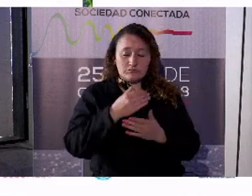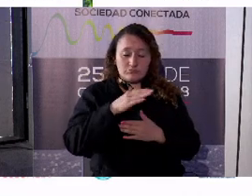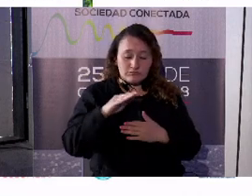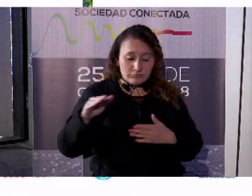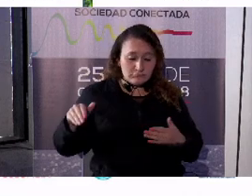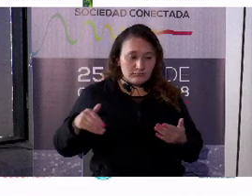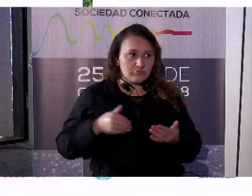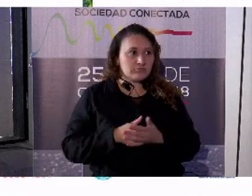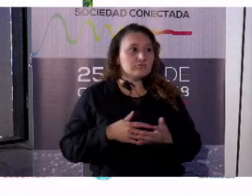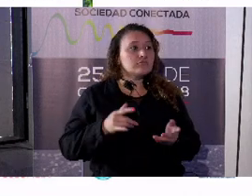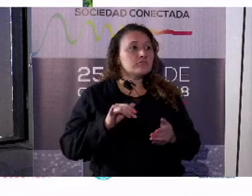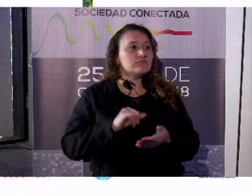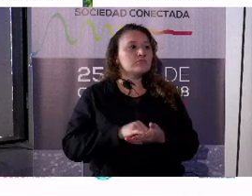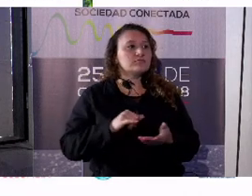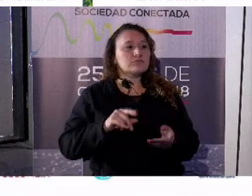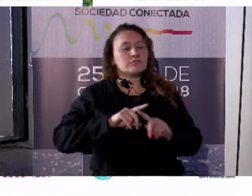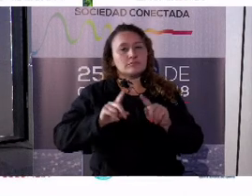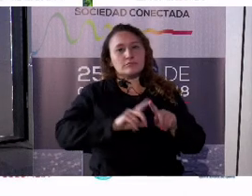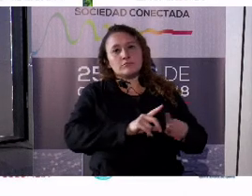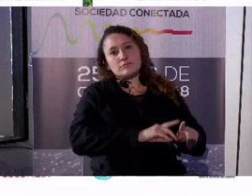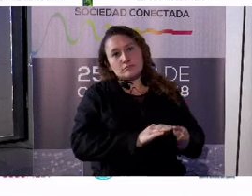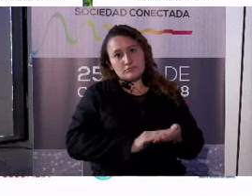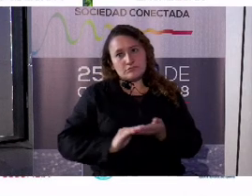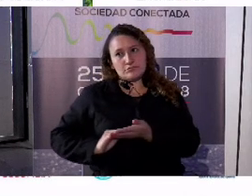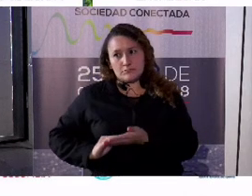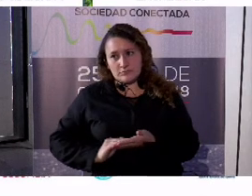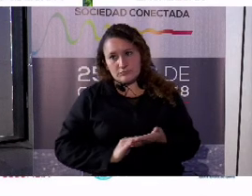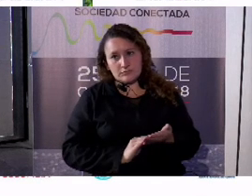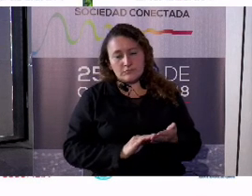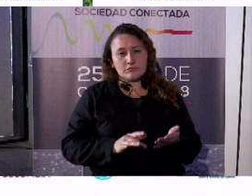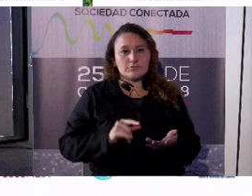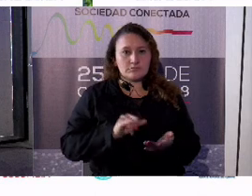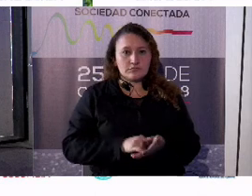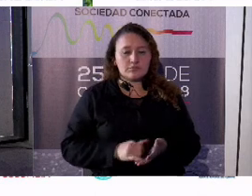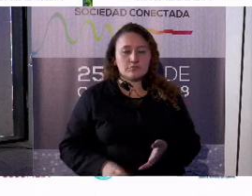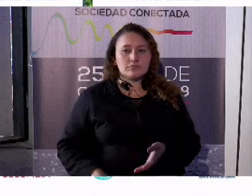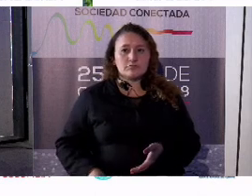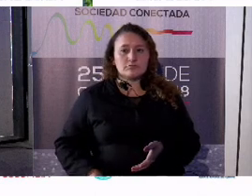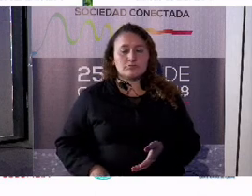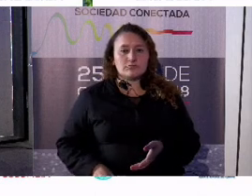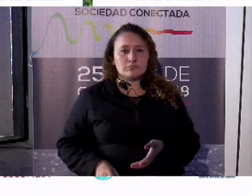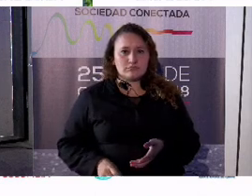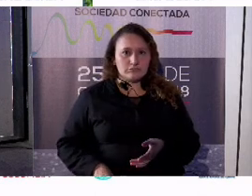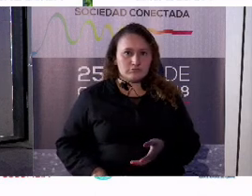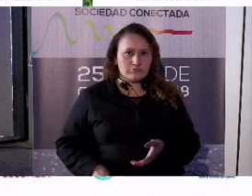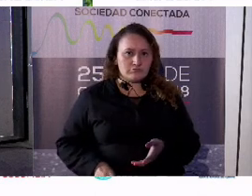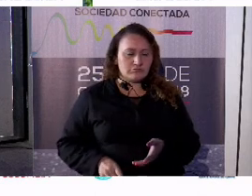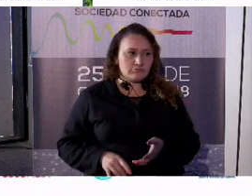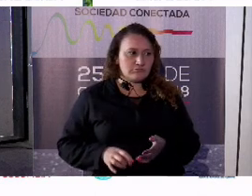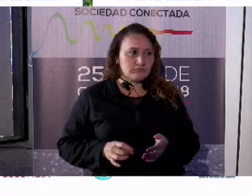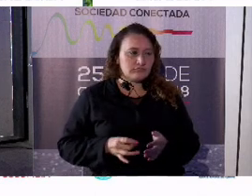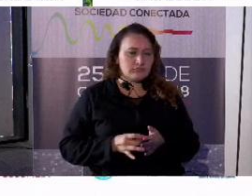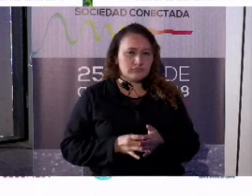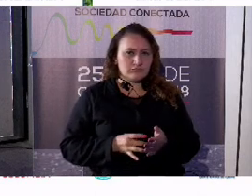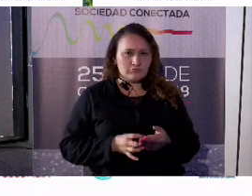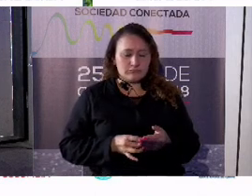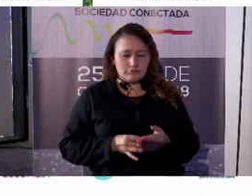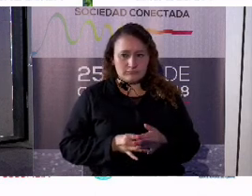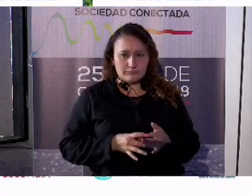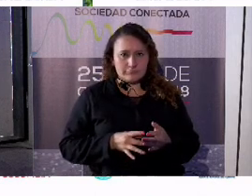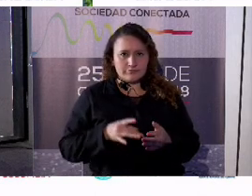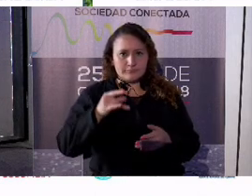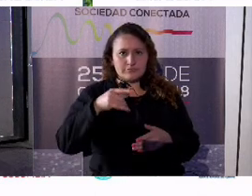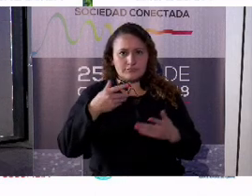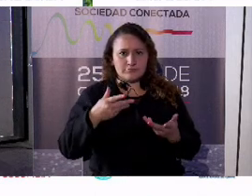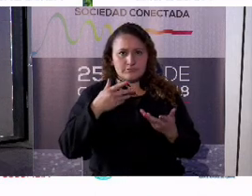esto transversal para las diferentes soluciones iot Edge Cloud Edge computing que son fundamentales para que todo esto